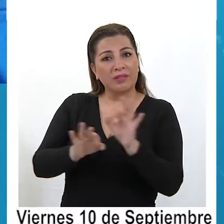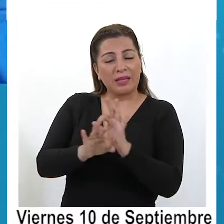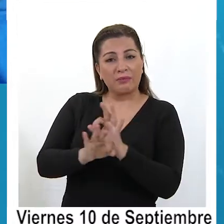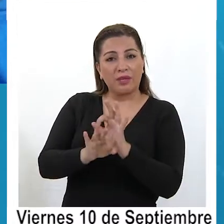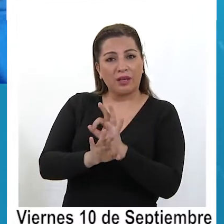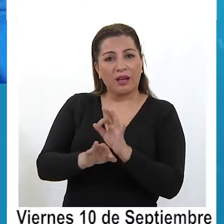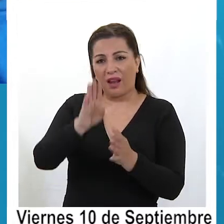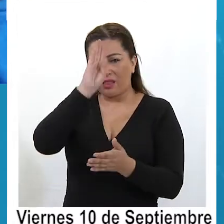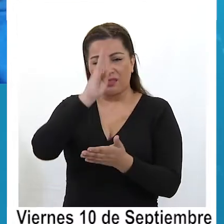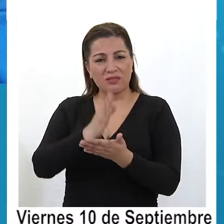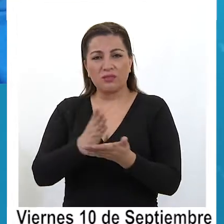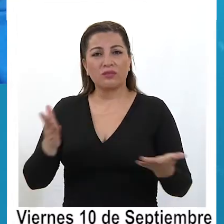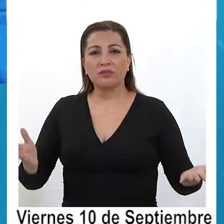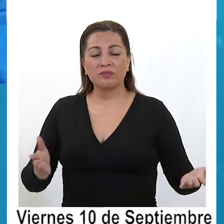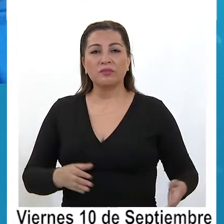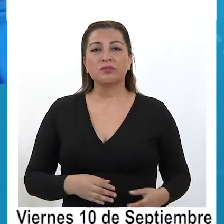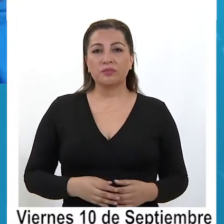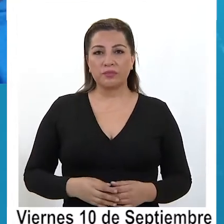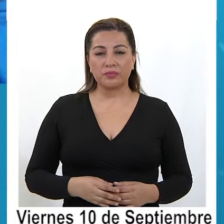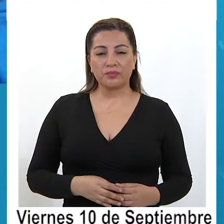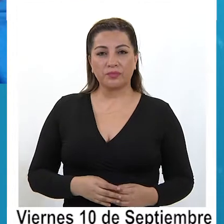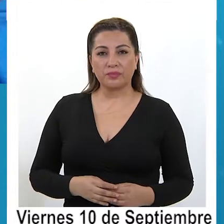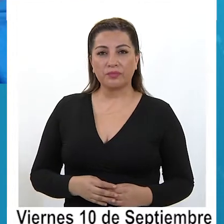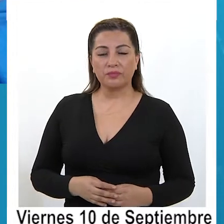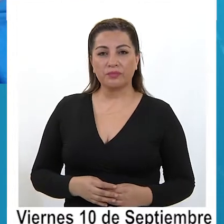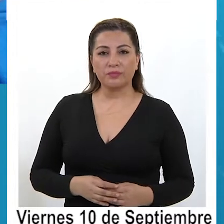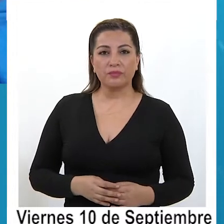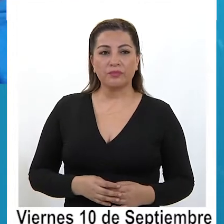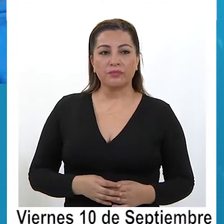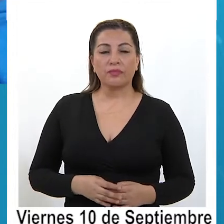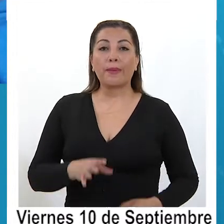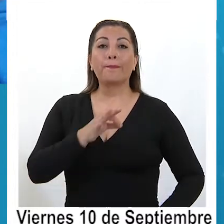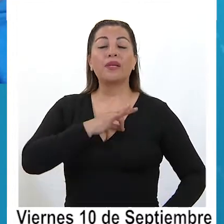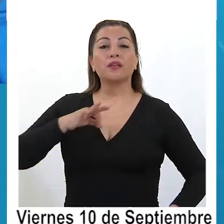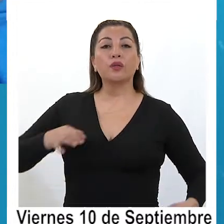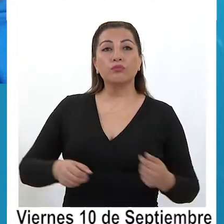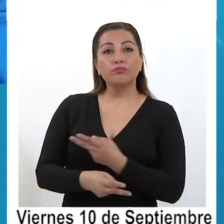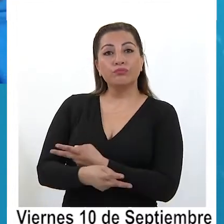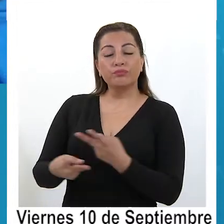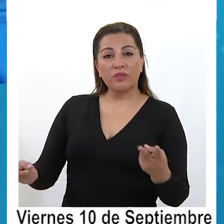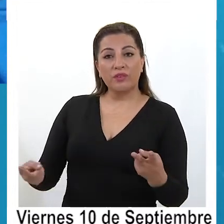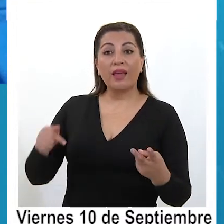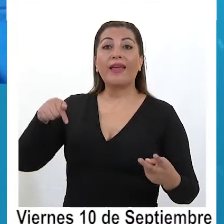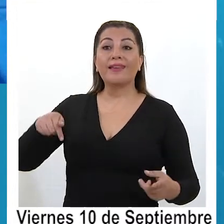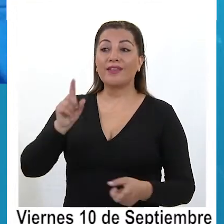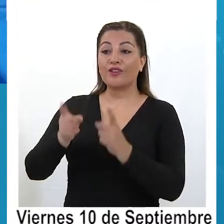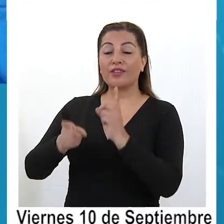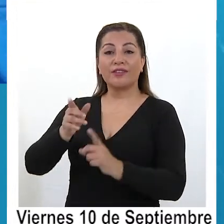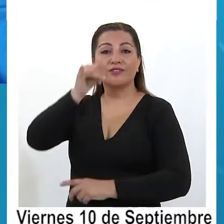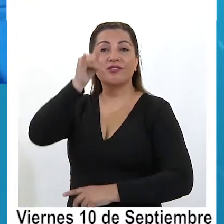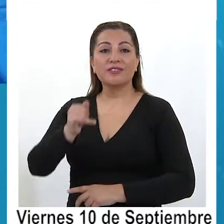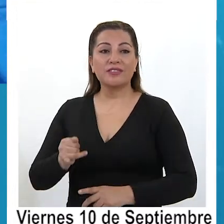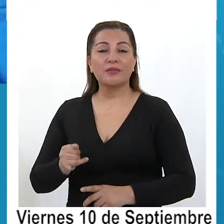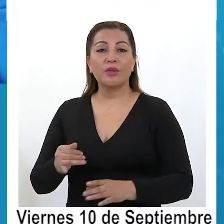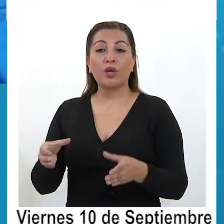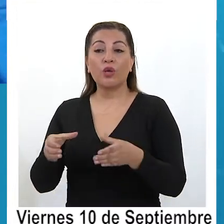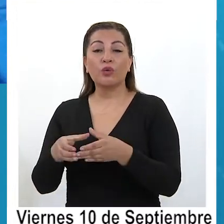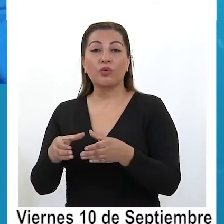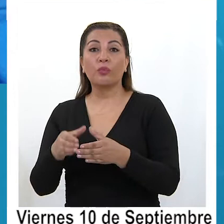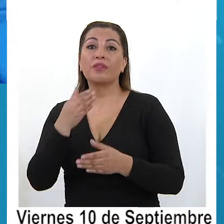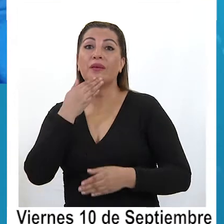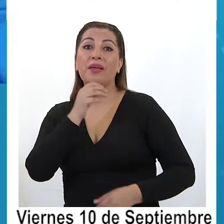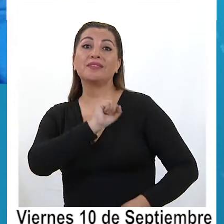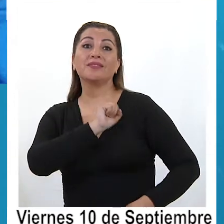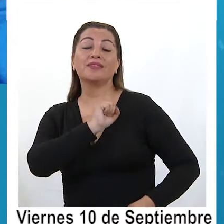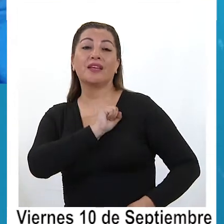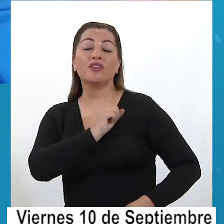esa decisión. Justamente la mirada del Ministerio Público en esta coordinación permanente con esta unidad y la unidad en Santiago y